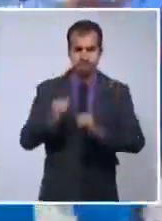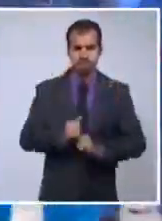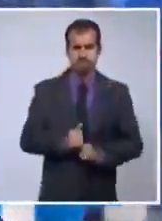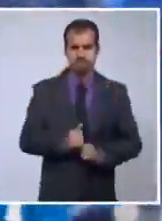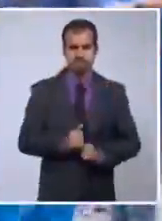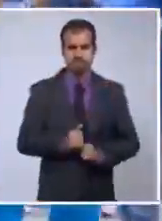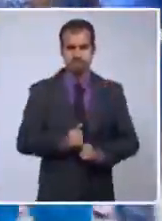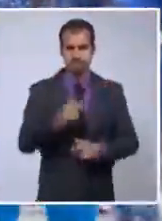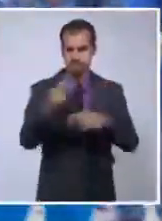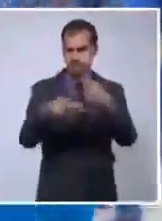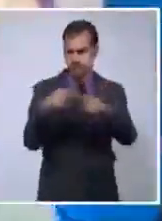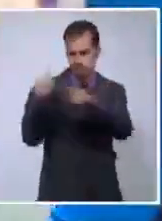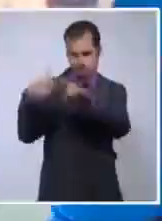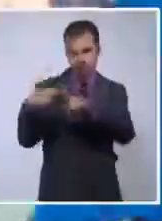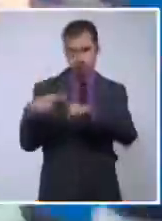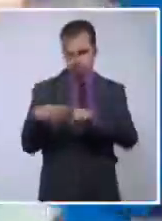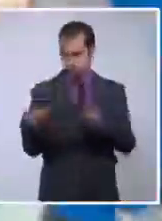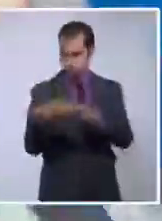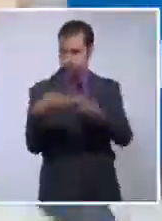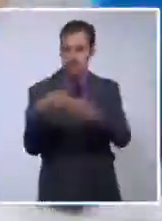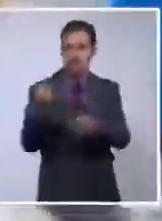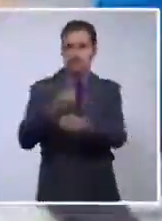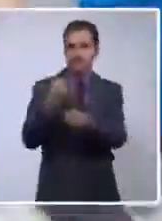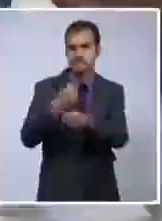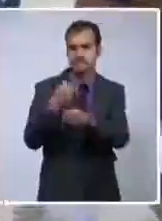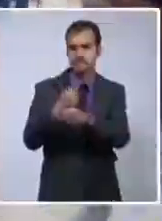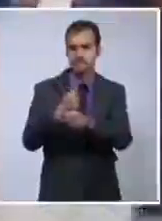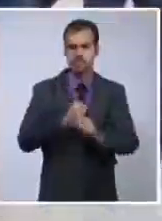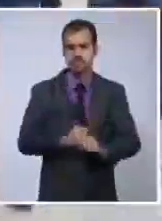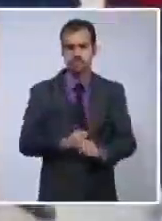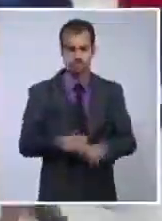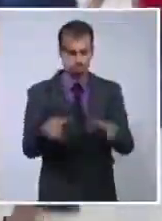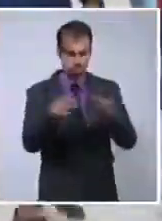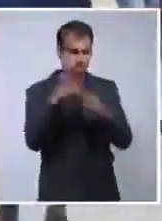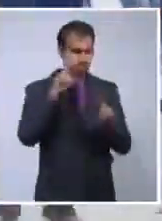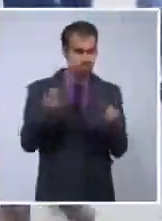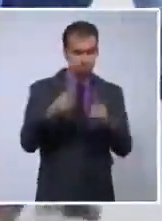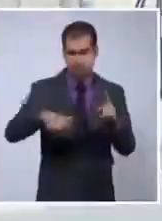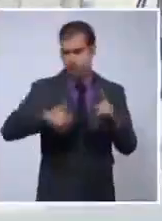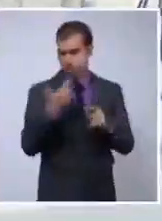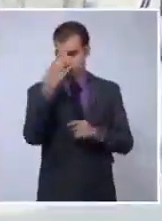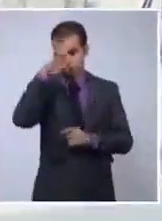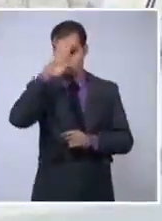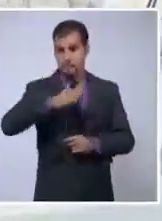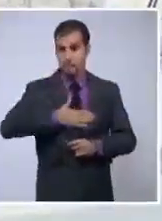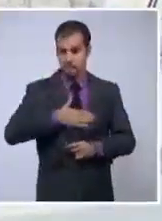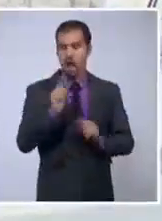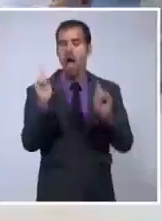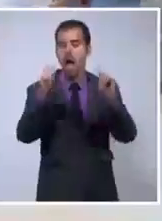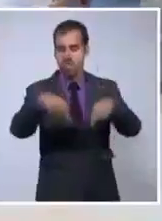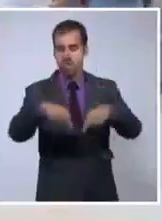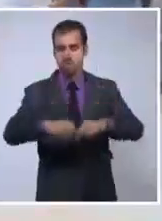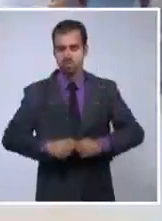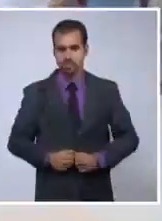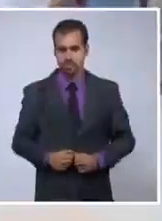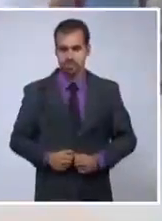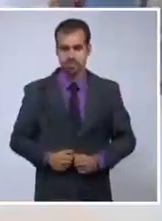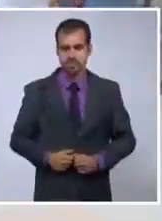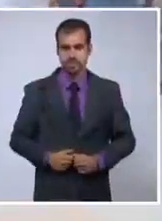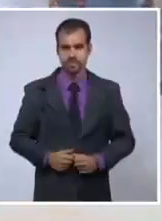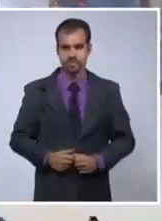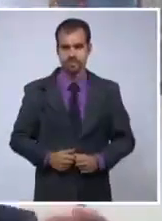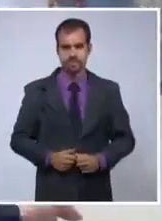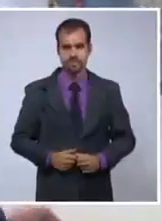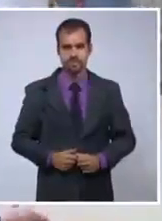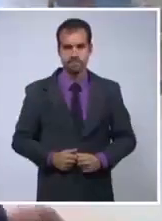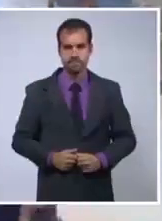realización de José Manuel García Suárez, donde una representación de músicos y artistas cubanos estuvieron presentes. Como parte de, no sé, de la